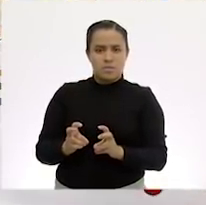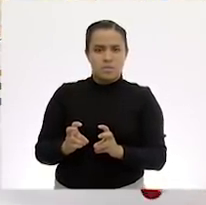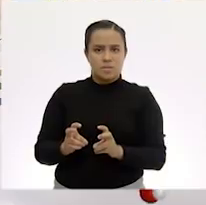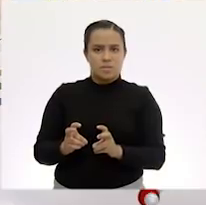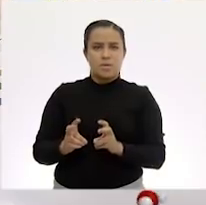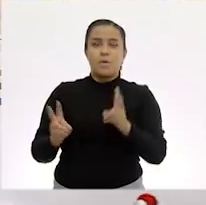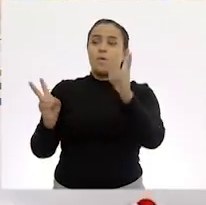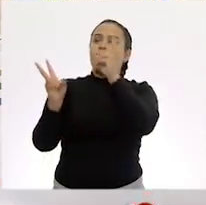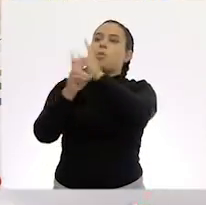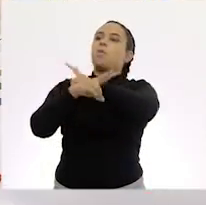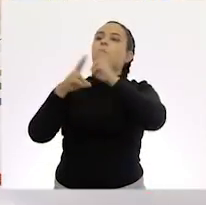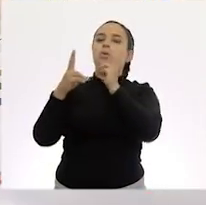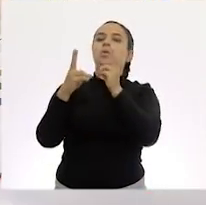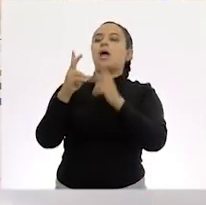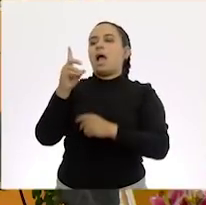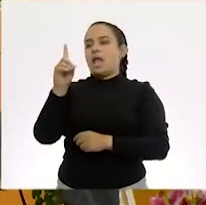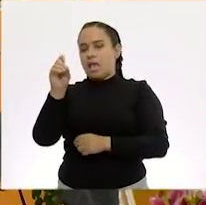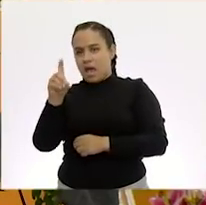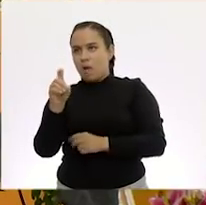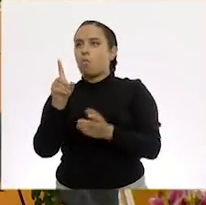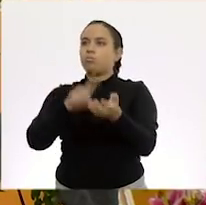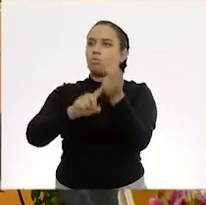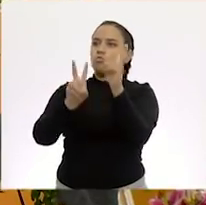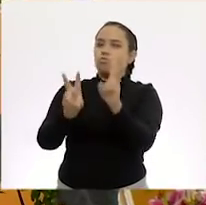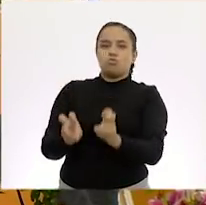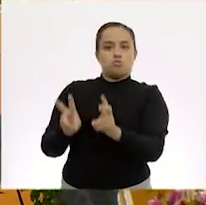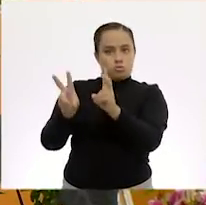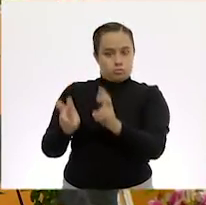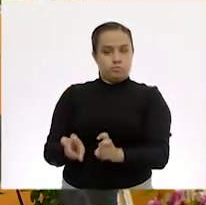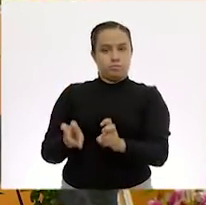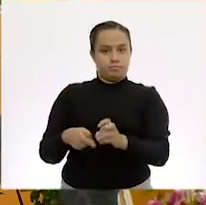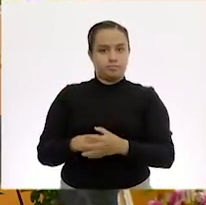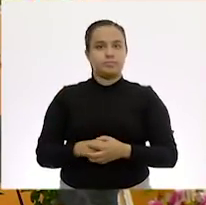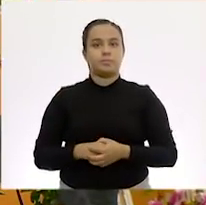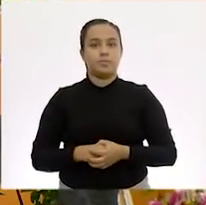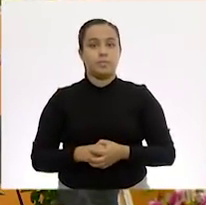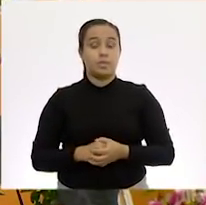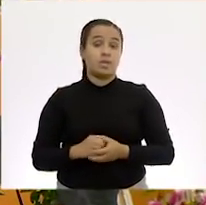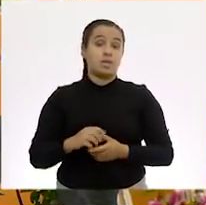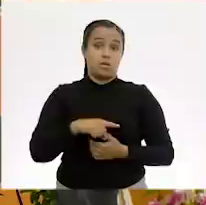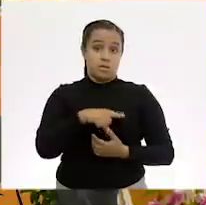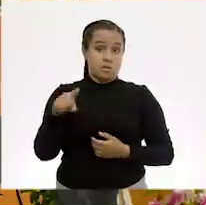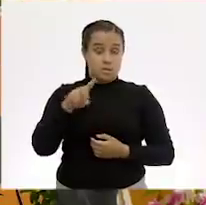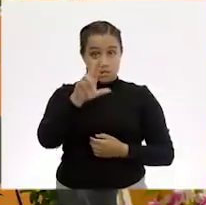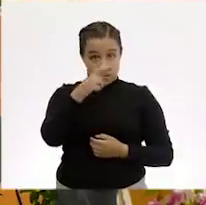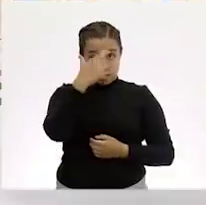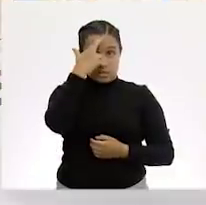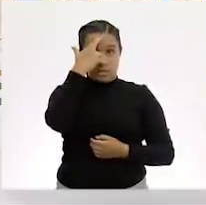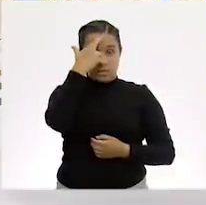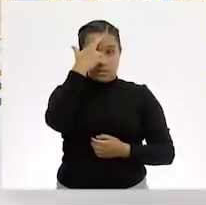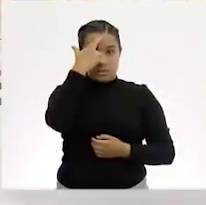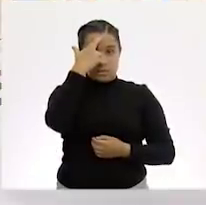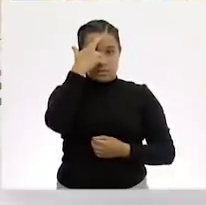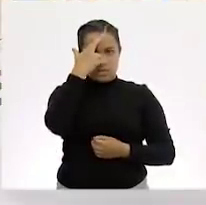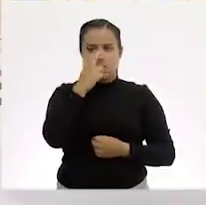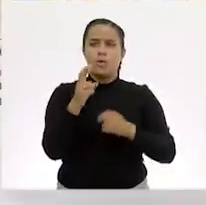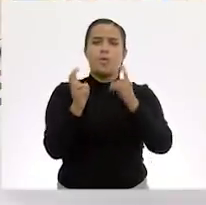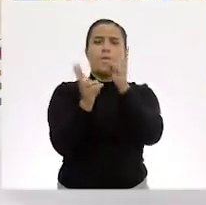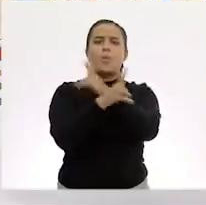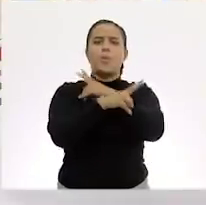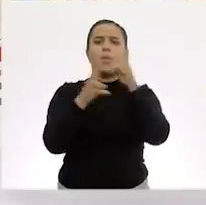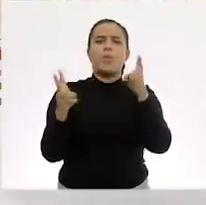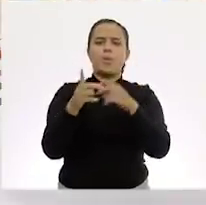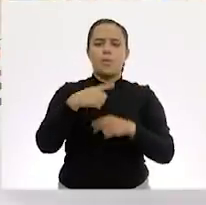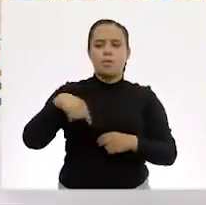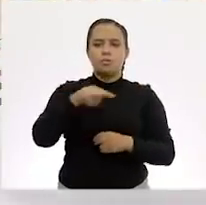Del aire y del agua, del quiero pensar. aire y del agua. Ok. Recordemos que es el aire que